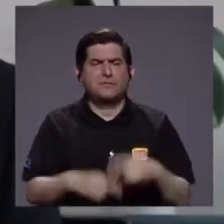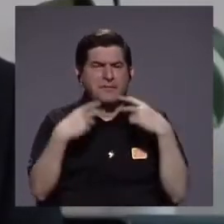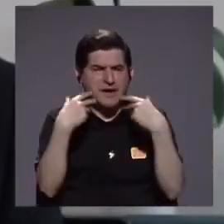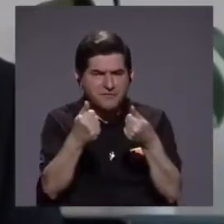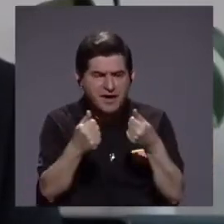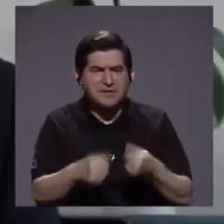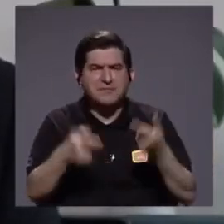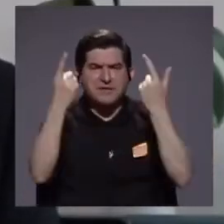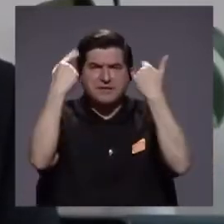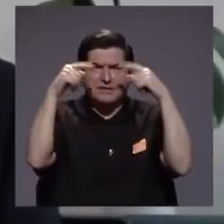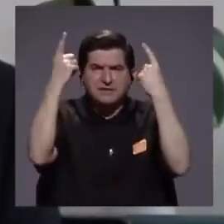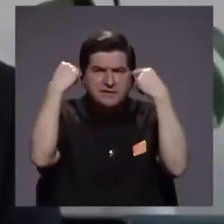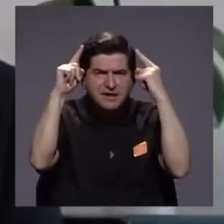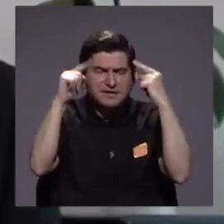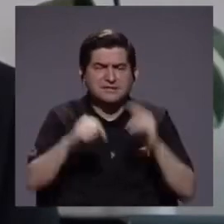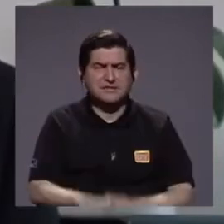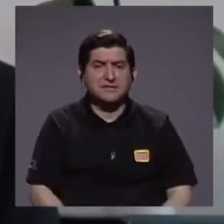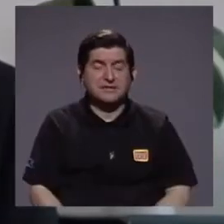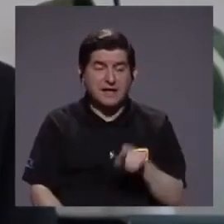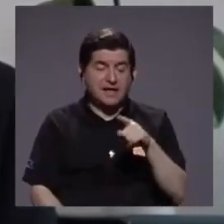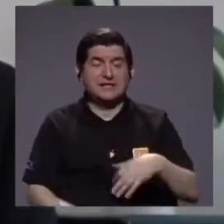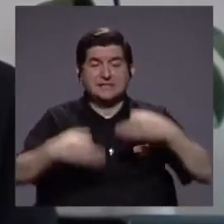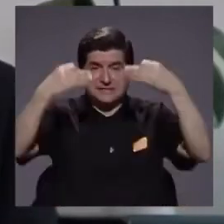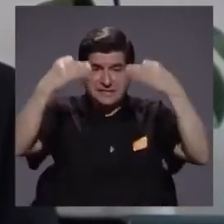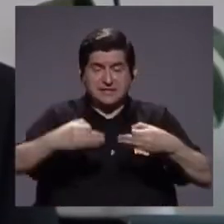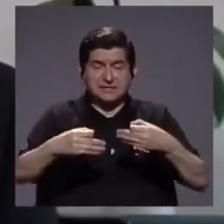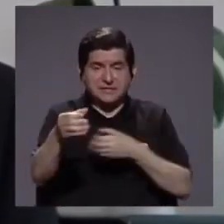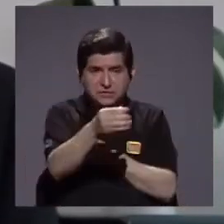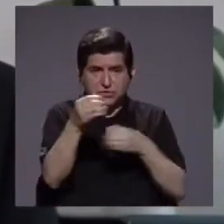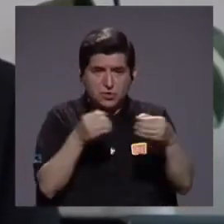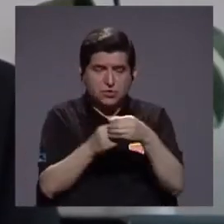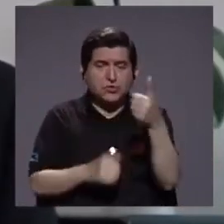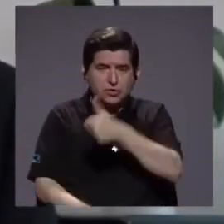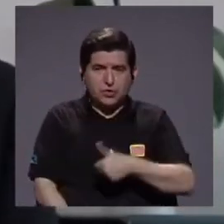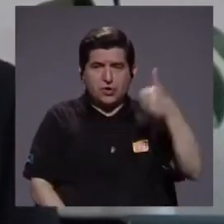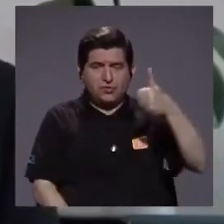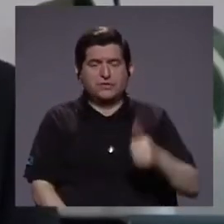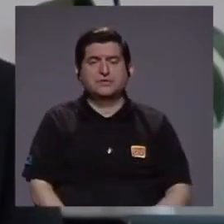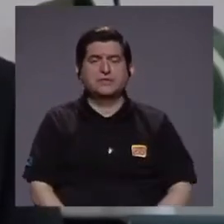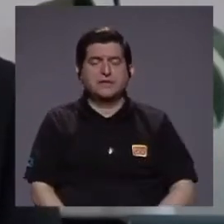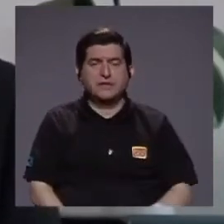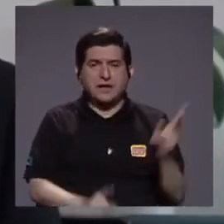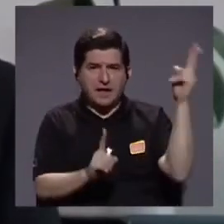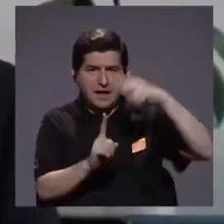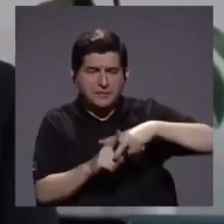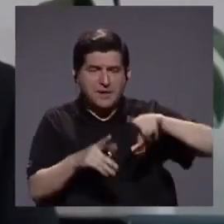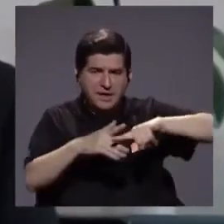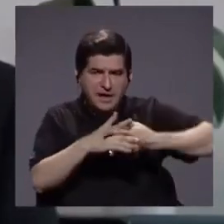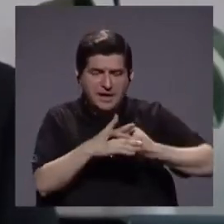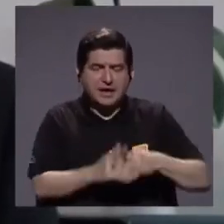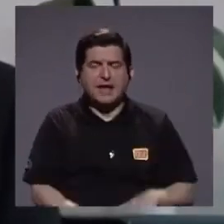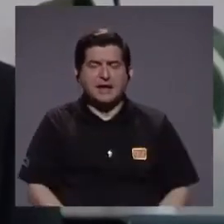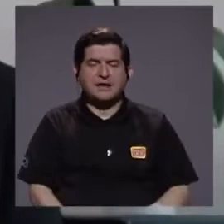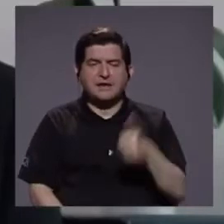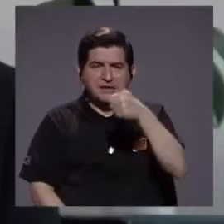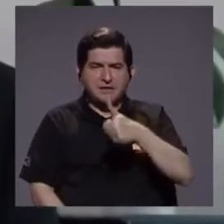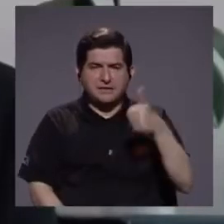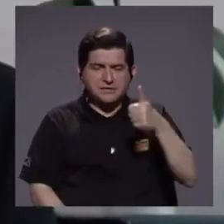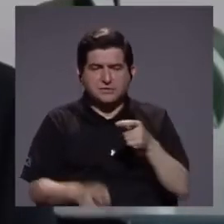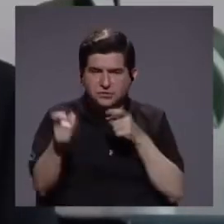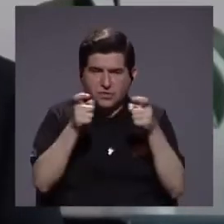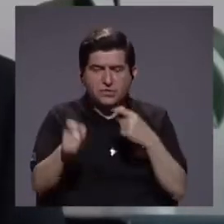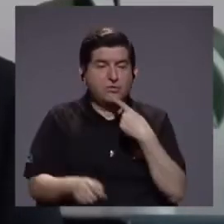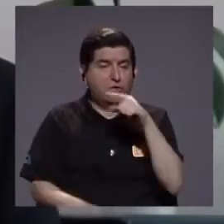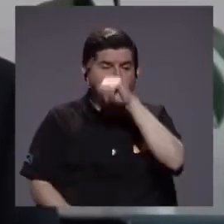eso tiene que ser una directriz que salga desde la oficina de rectoría para ejecutar a inicios de la administración, como claramente lo indica